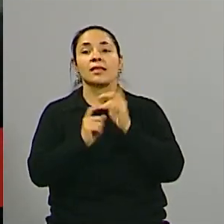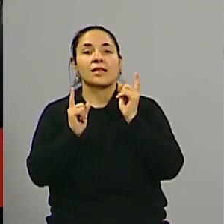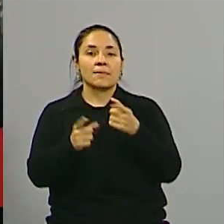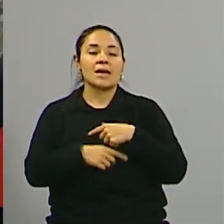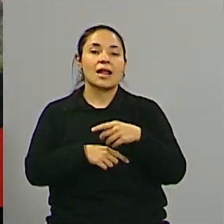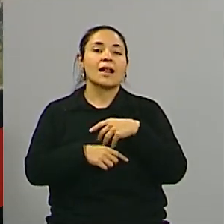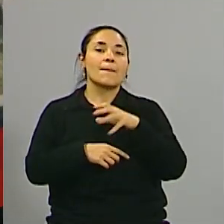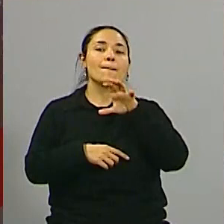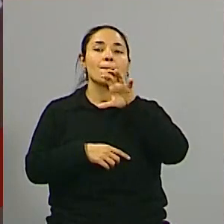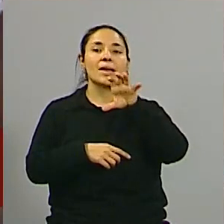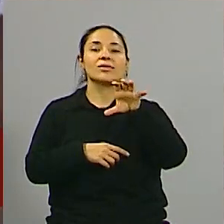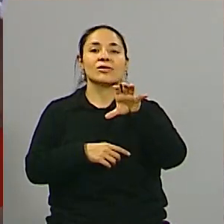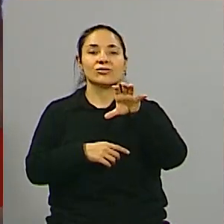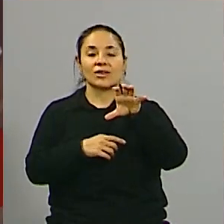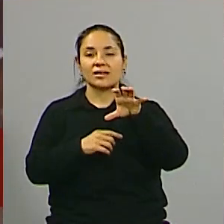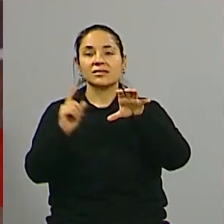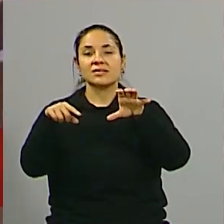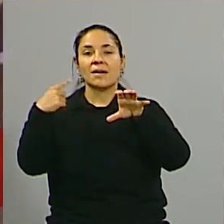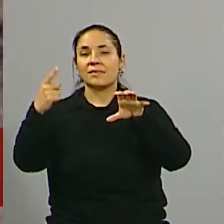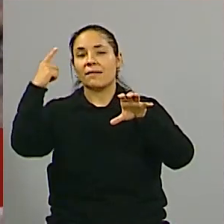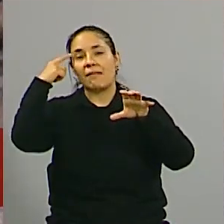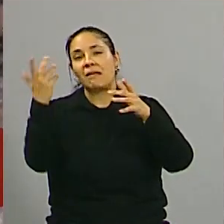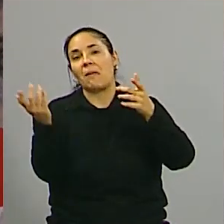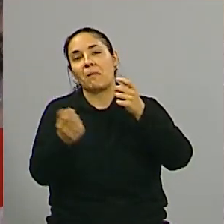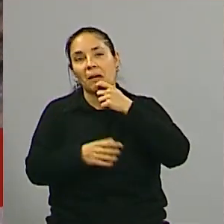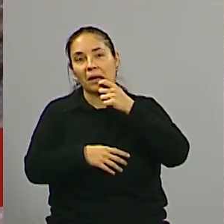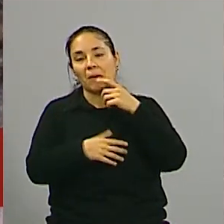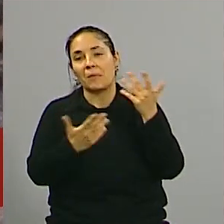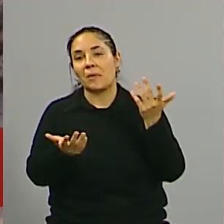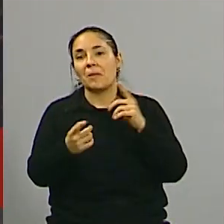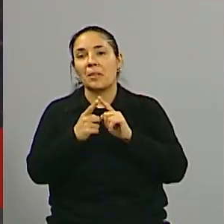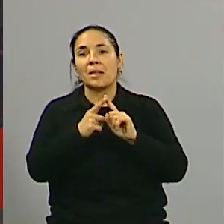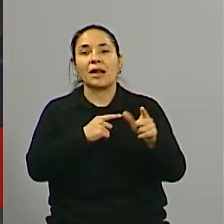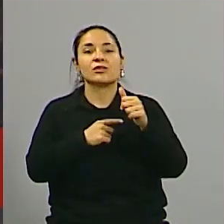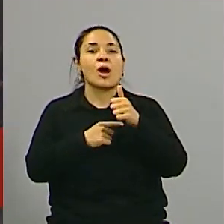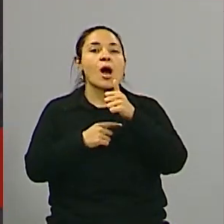piensa en Mendoza, generalmente pensás específicamente, no sé, se me ocurre pensar, en el dique